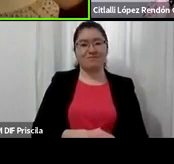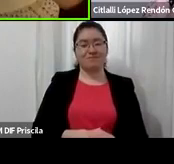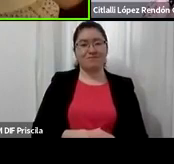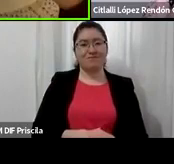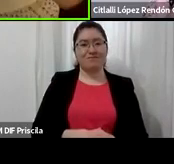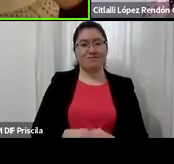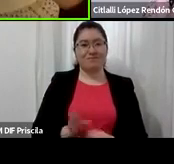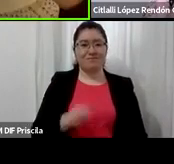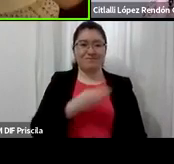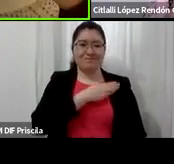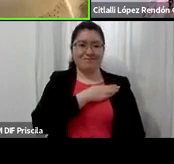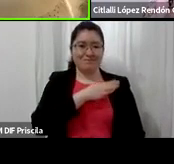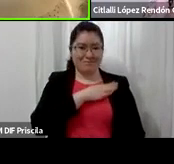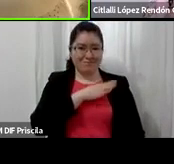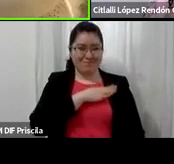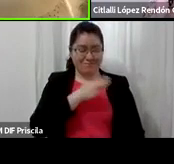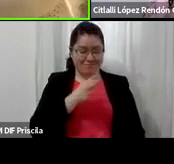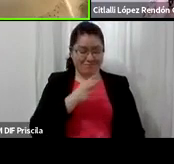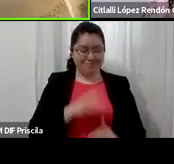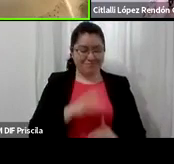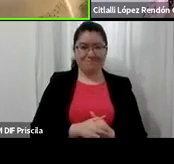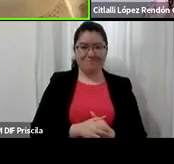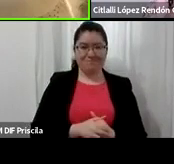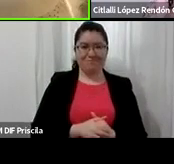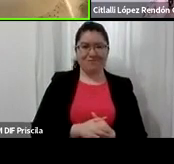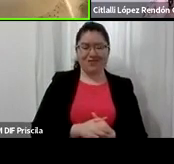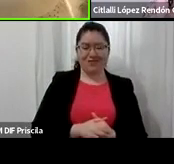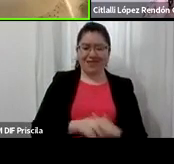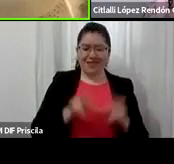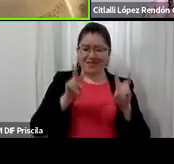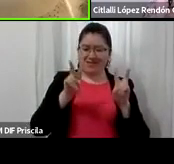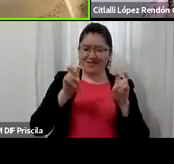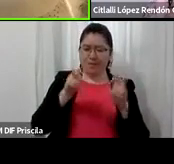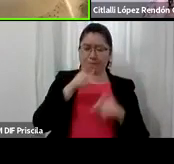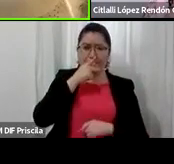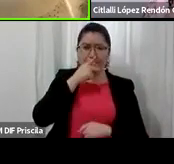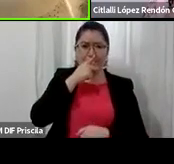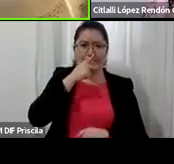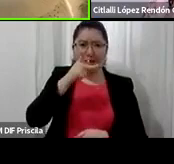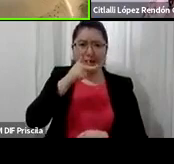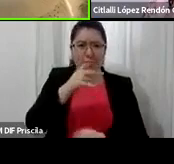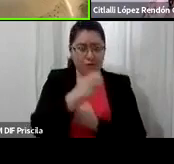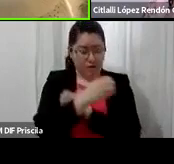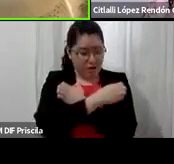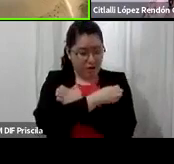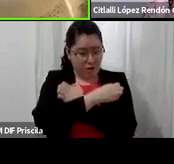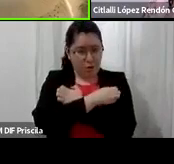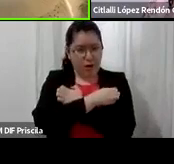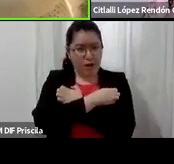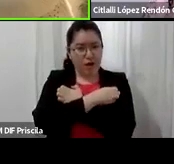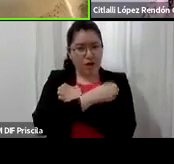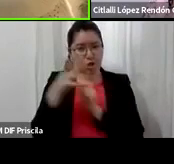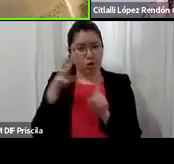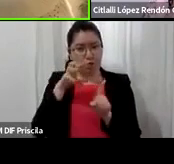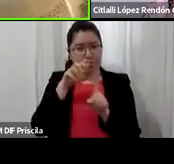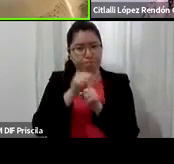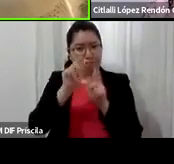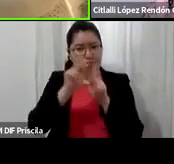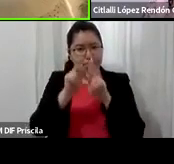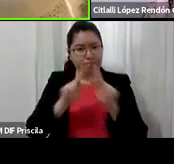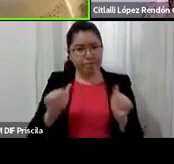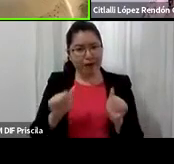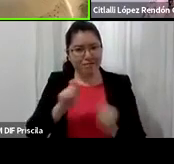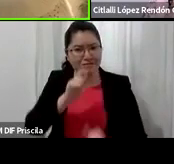Pues bueno, creo que primero por el término educación para la paz, yo lo entiendo como un conjunto de